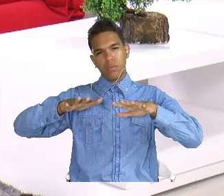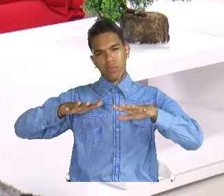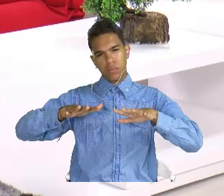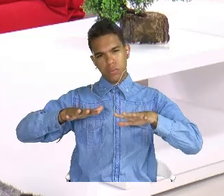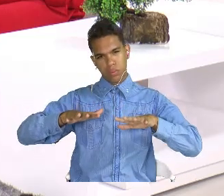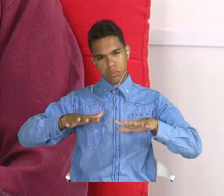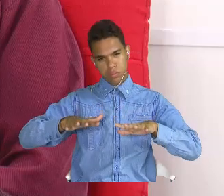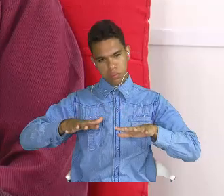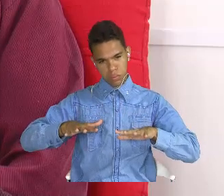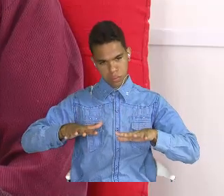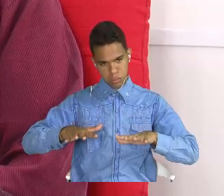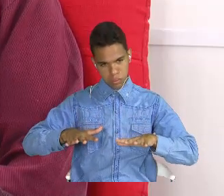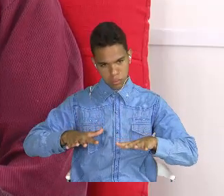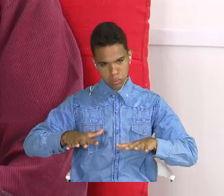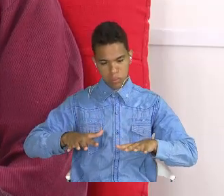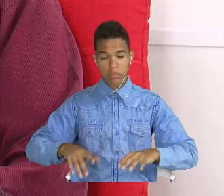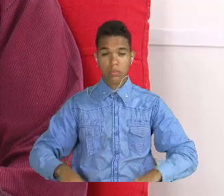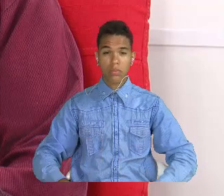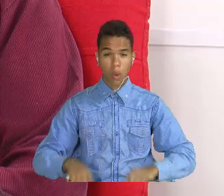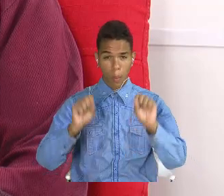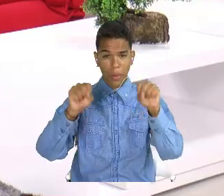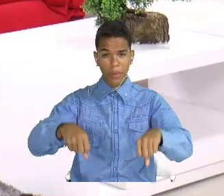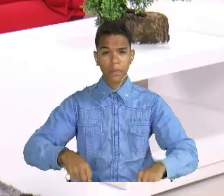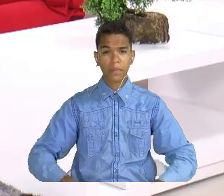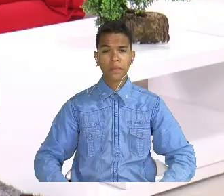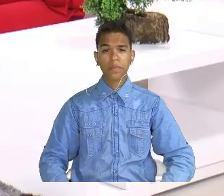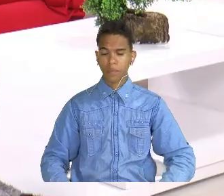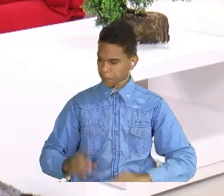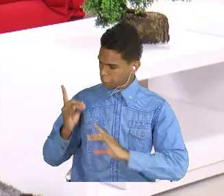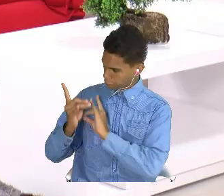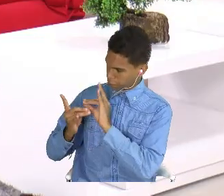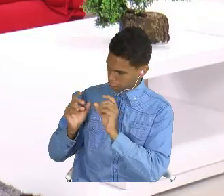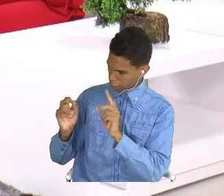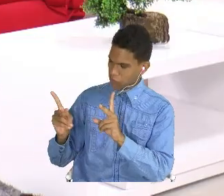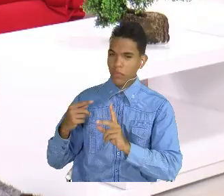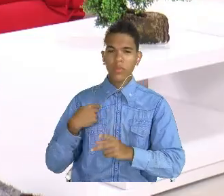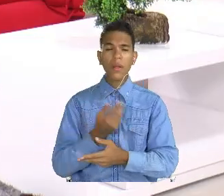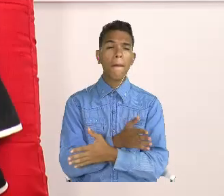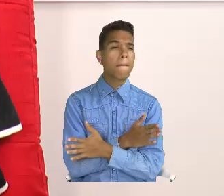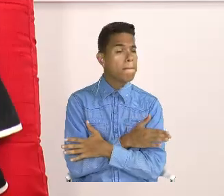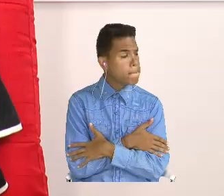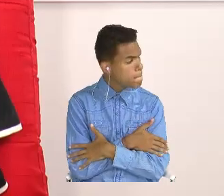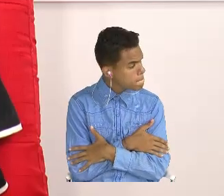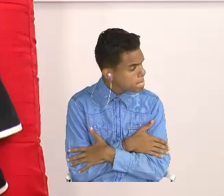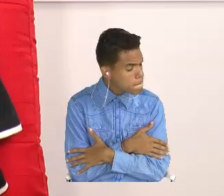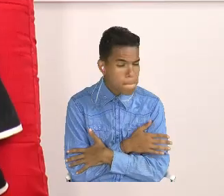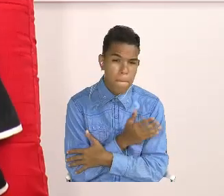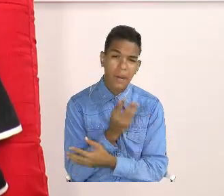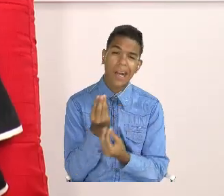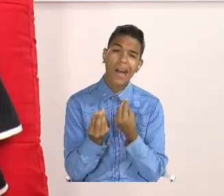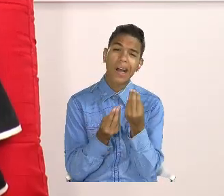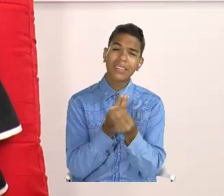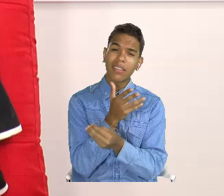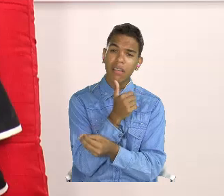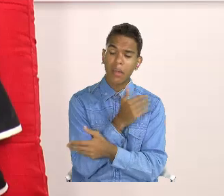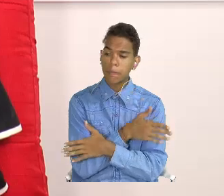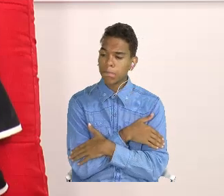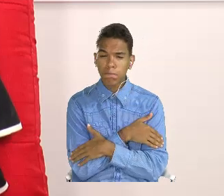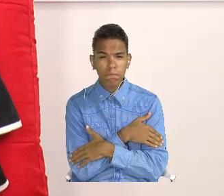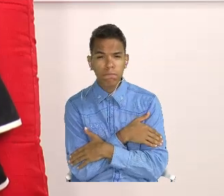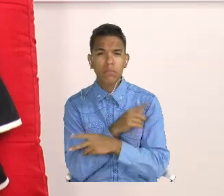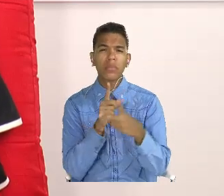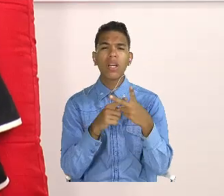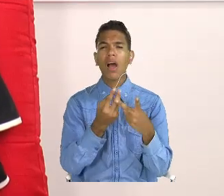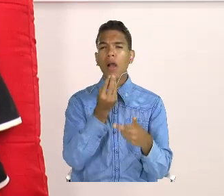riesgo. Perfecto, doctor. Aparte del sedentarismo que nos estaba comentando ahorita y los malos hábitos alimenticios,